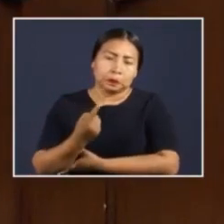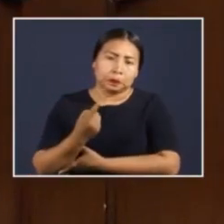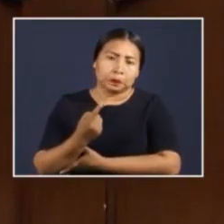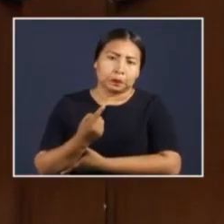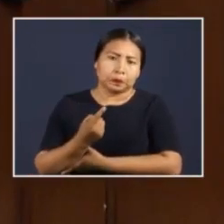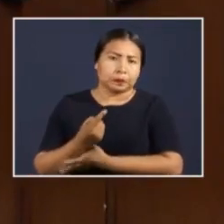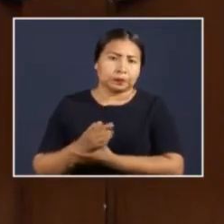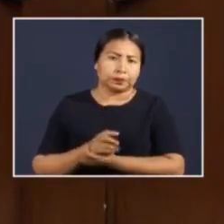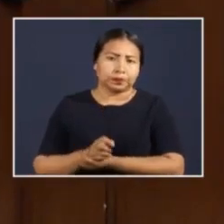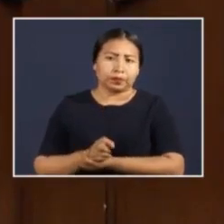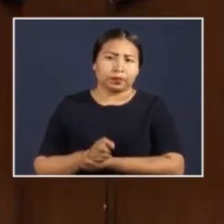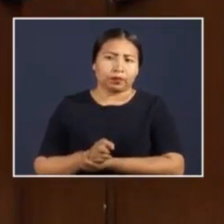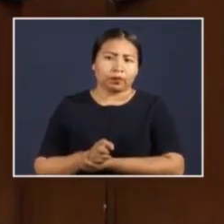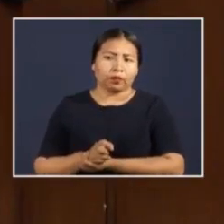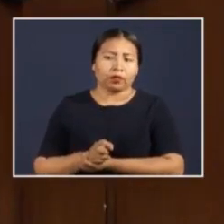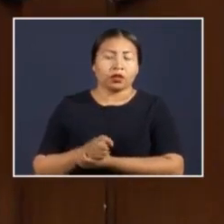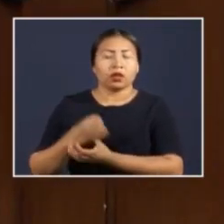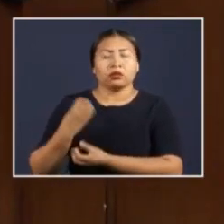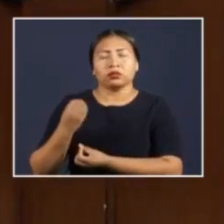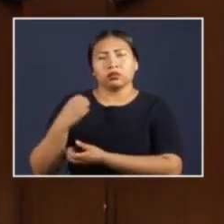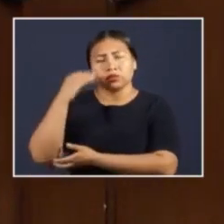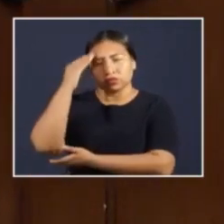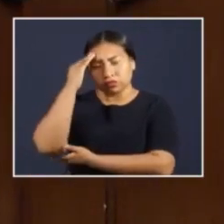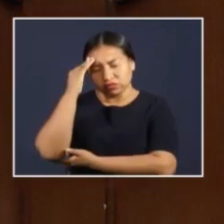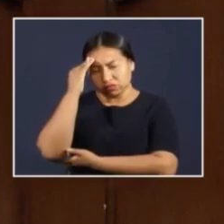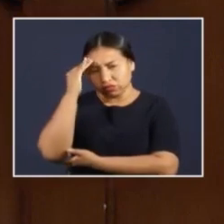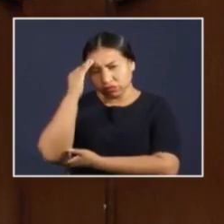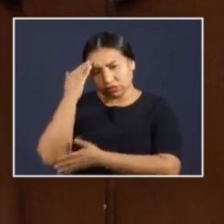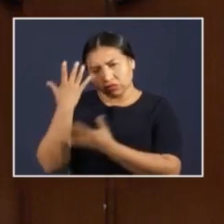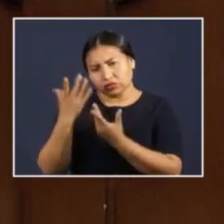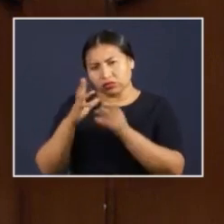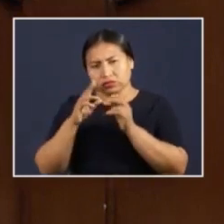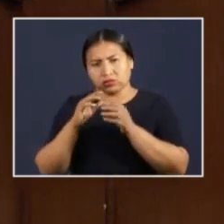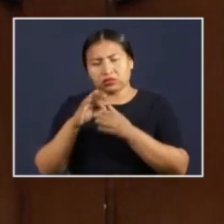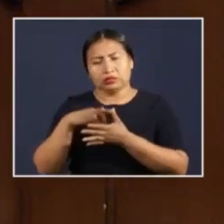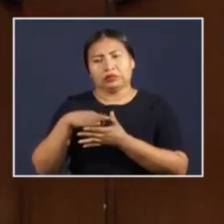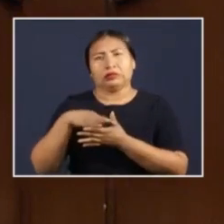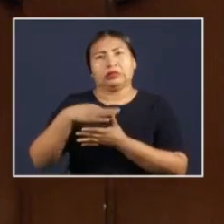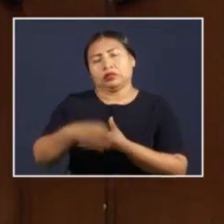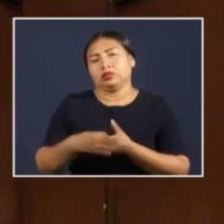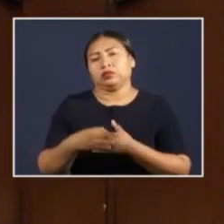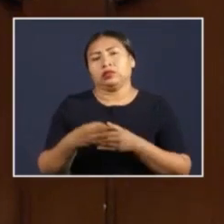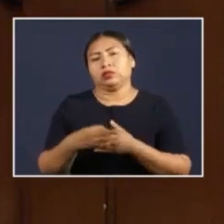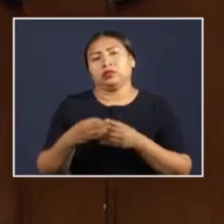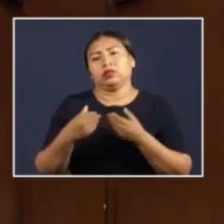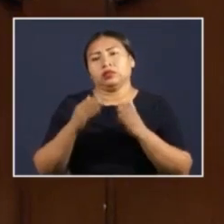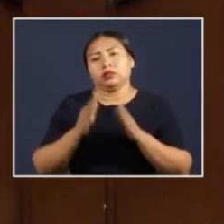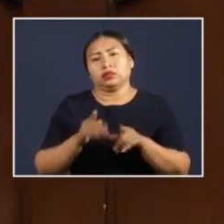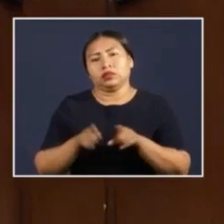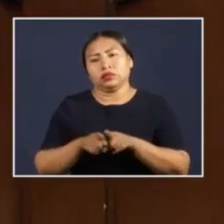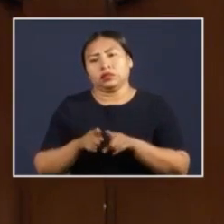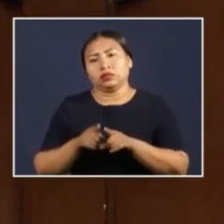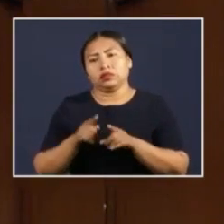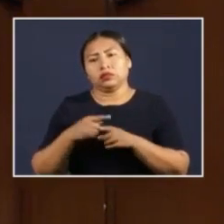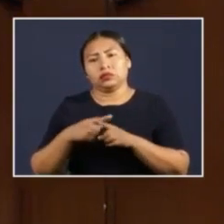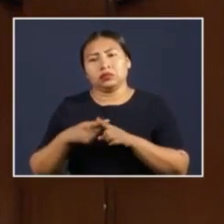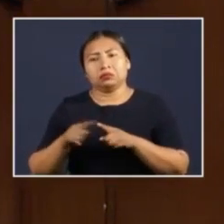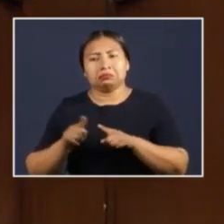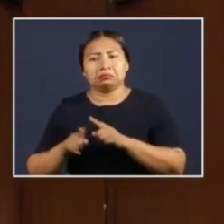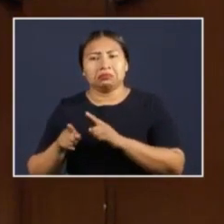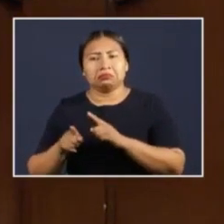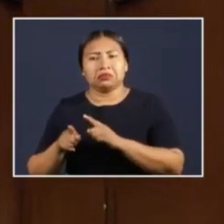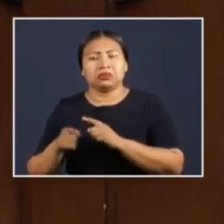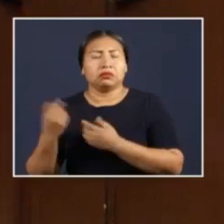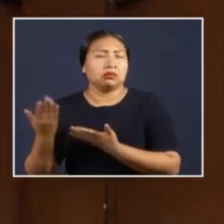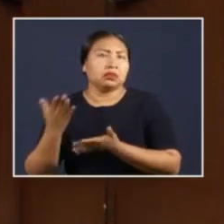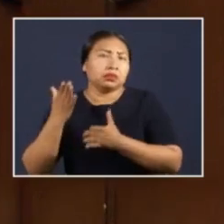las inquietudes de la población con respecto a la calidad ética y moral de los funcionarios que forman parte del ministerio de